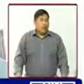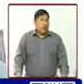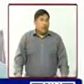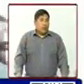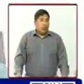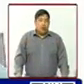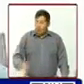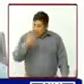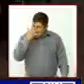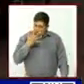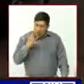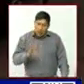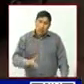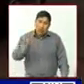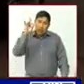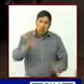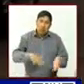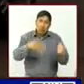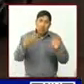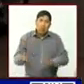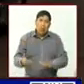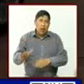Y lo han encontrado muerto en la